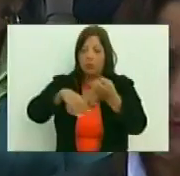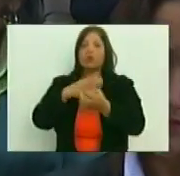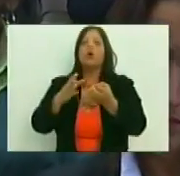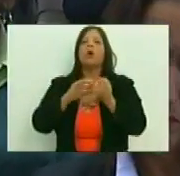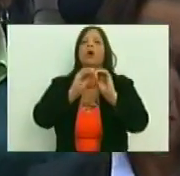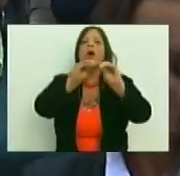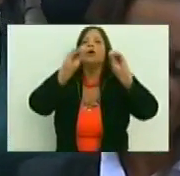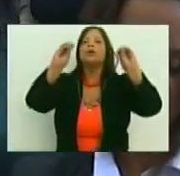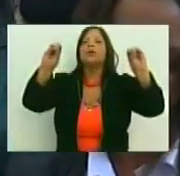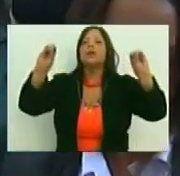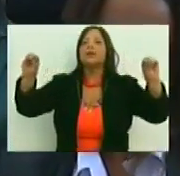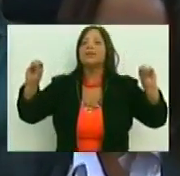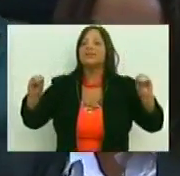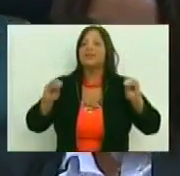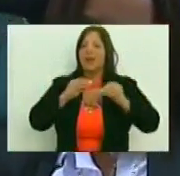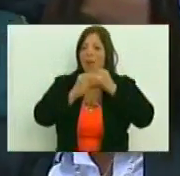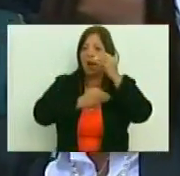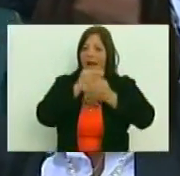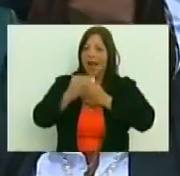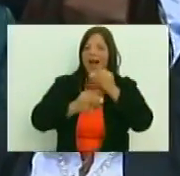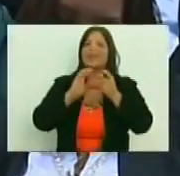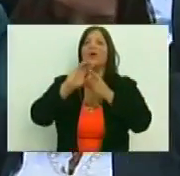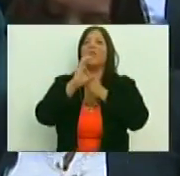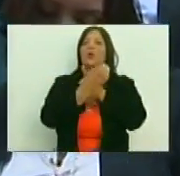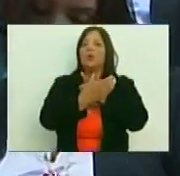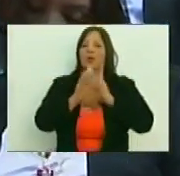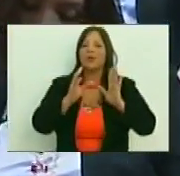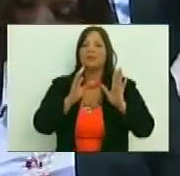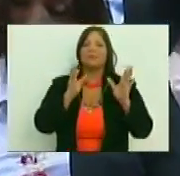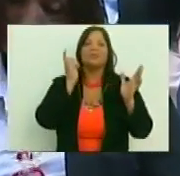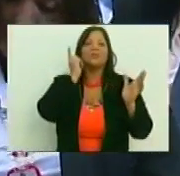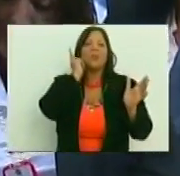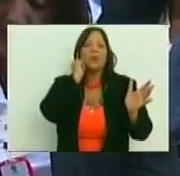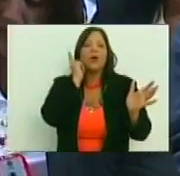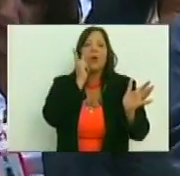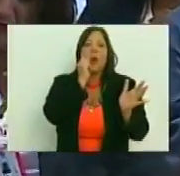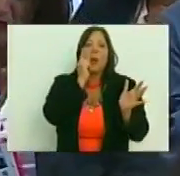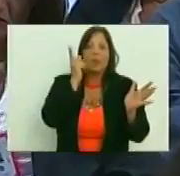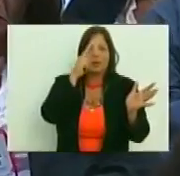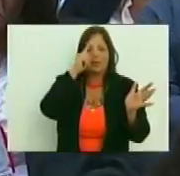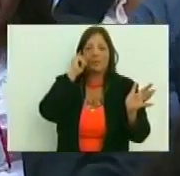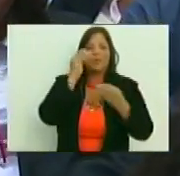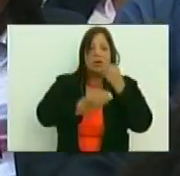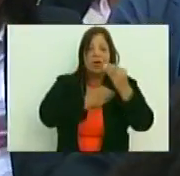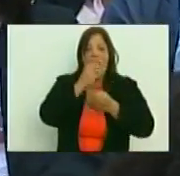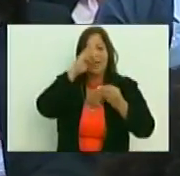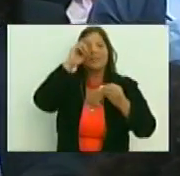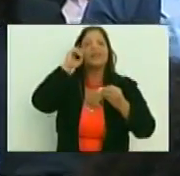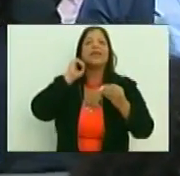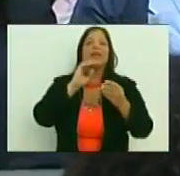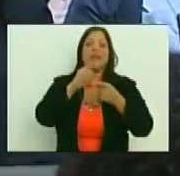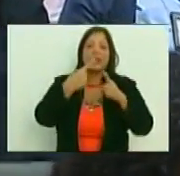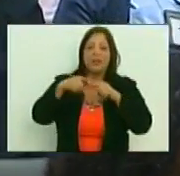los hacedores y hacedoras de cultura, los compañeros que generan la cultura.